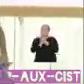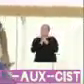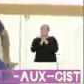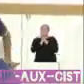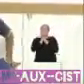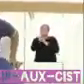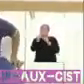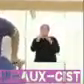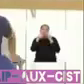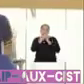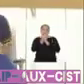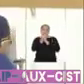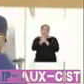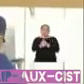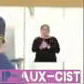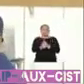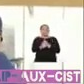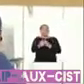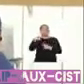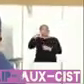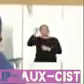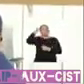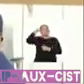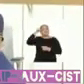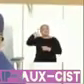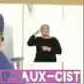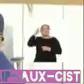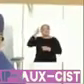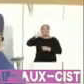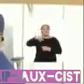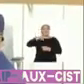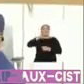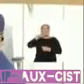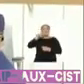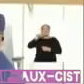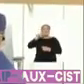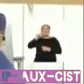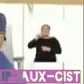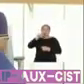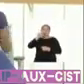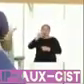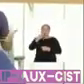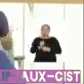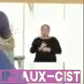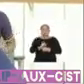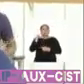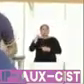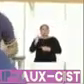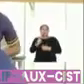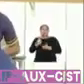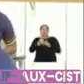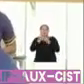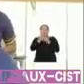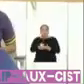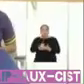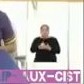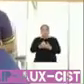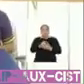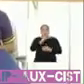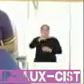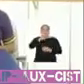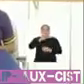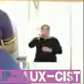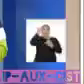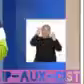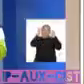gran guía. Recuerdo mucho a mi profesora Julia Enríquez, que siempre me motivó y nos daba los espacios para participar y expresar nuestras